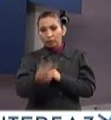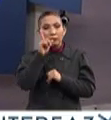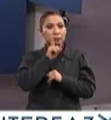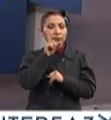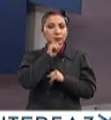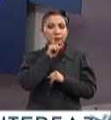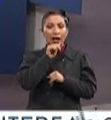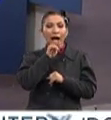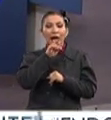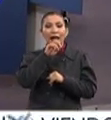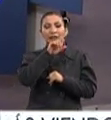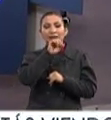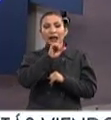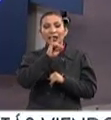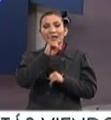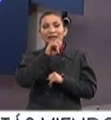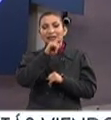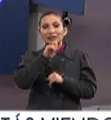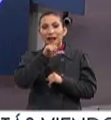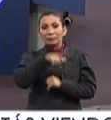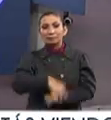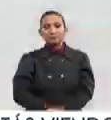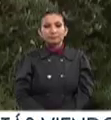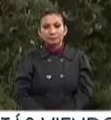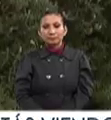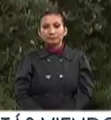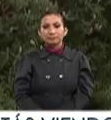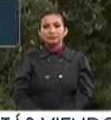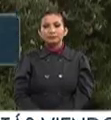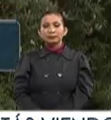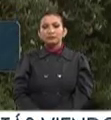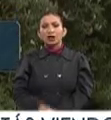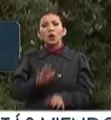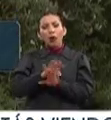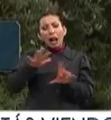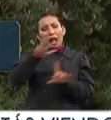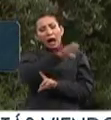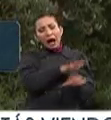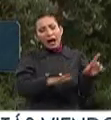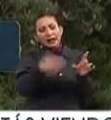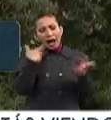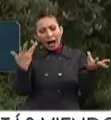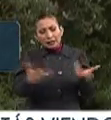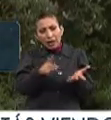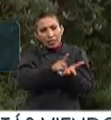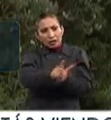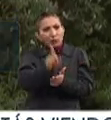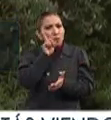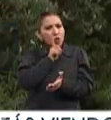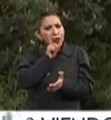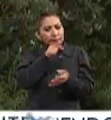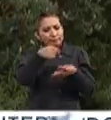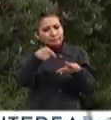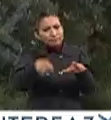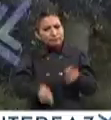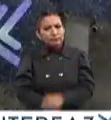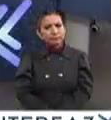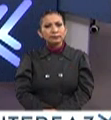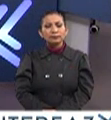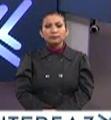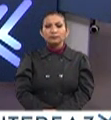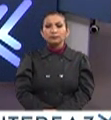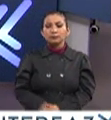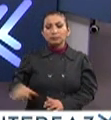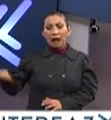de Aranza Itzel Sierra. ¿Cuál es el ámbito de acción de los derechos de la mujer?